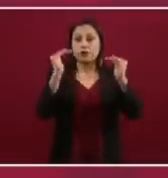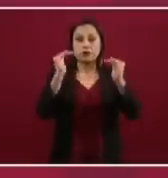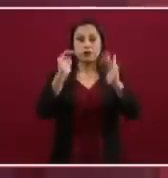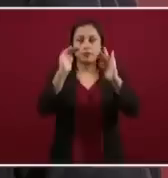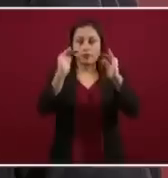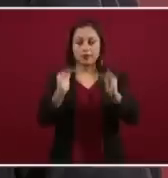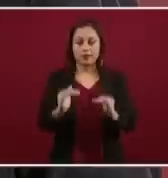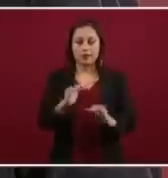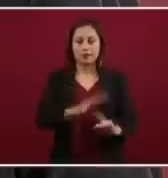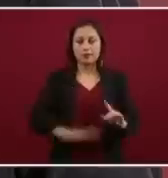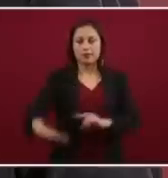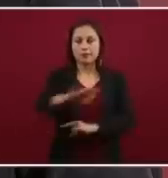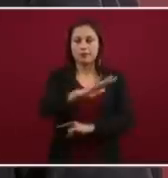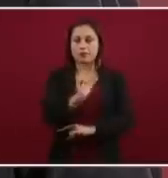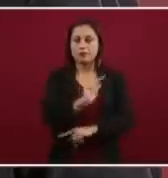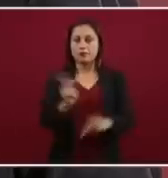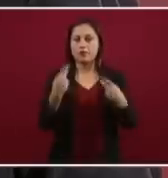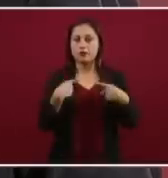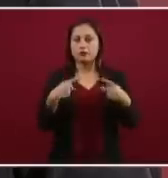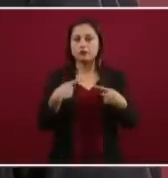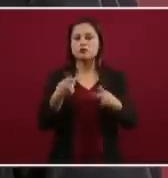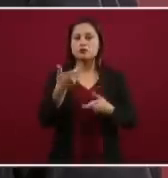antes.